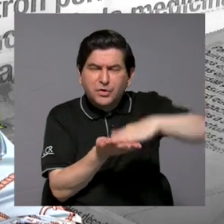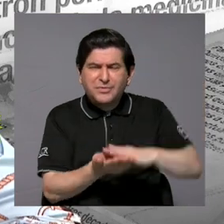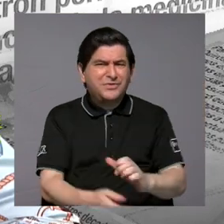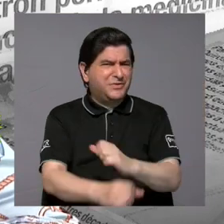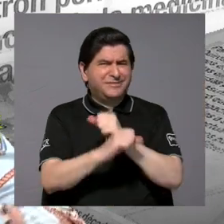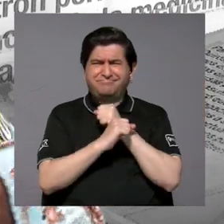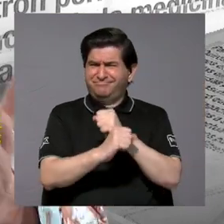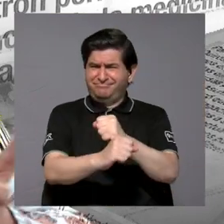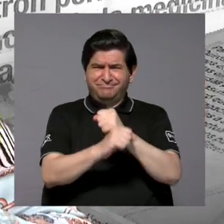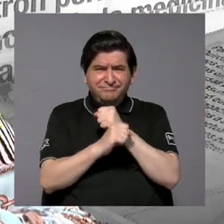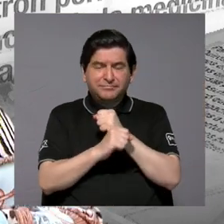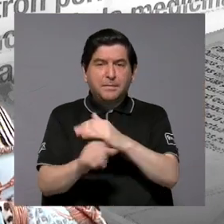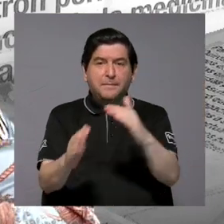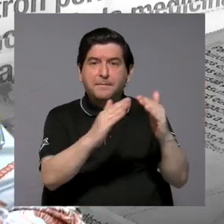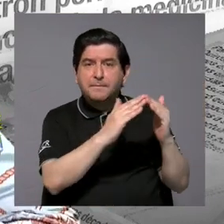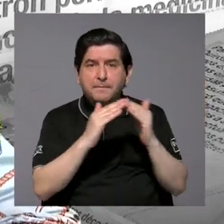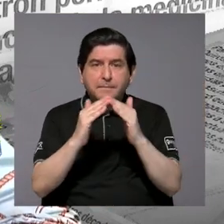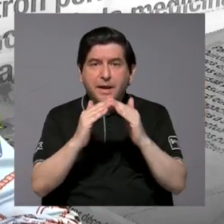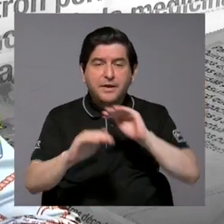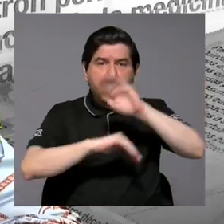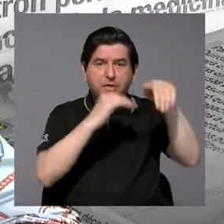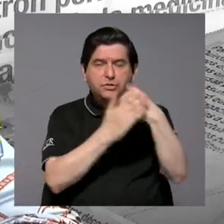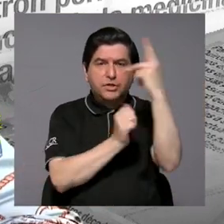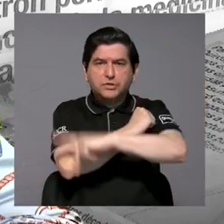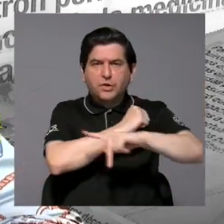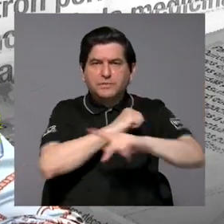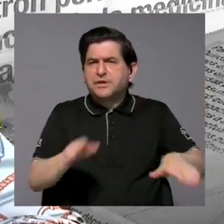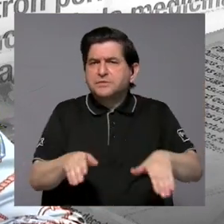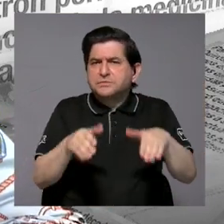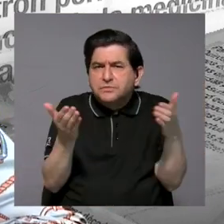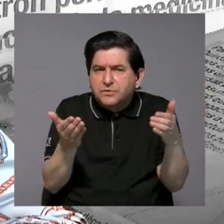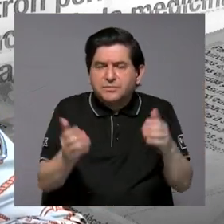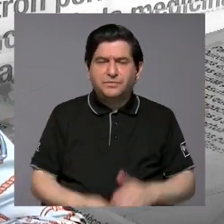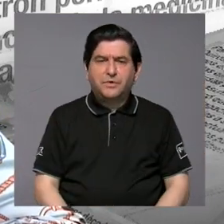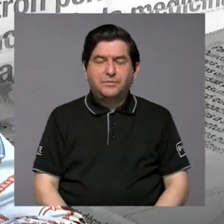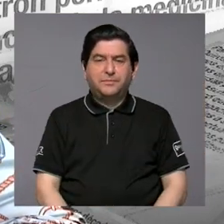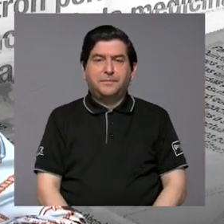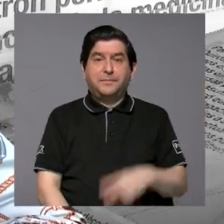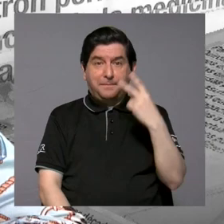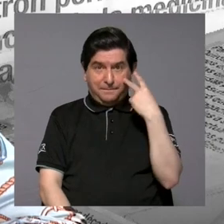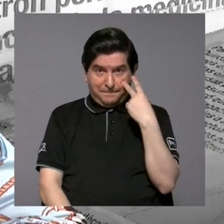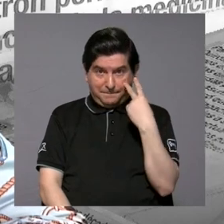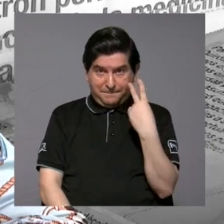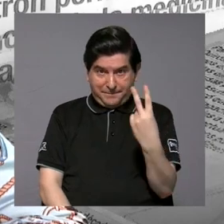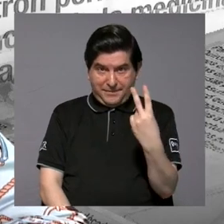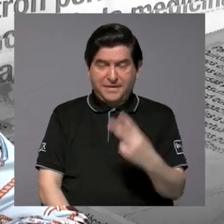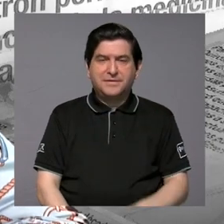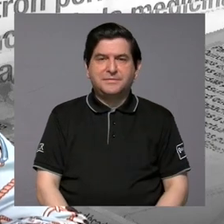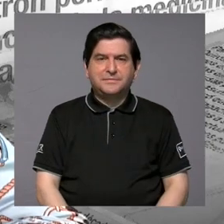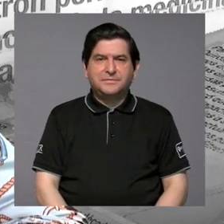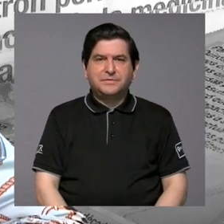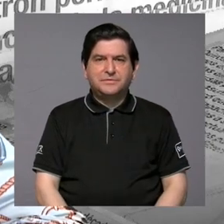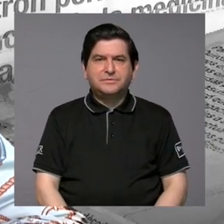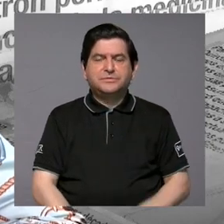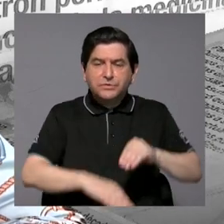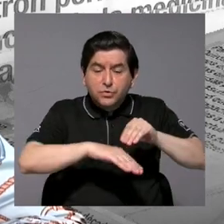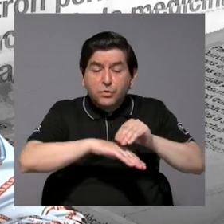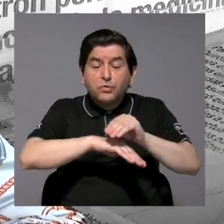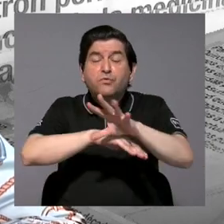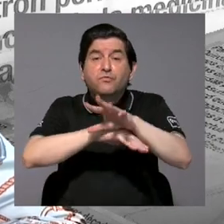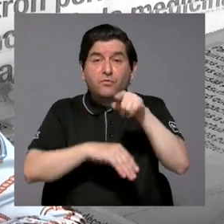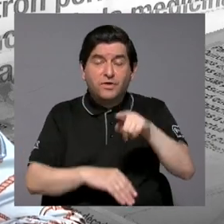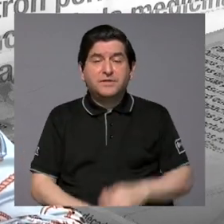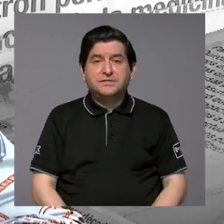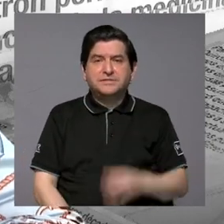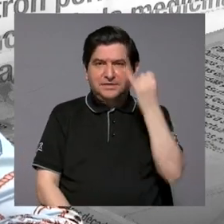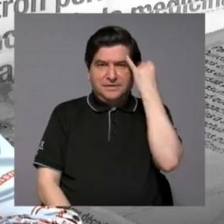inseguridad en los barrios y comunidades del país veamos eh Cómo son los alcances de